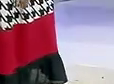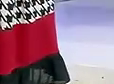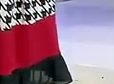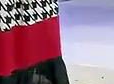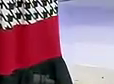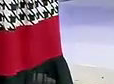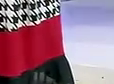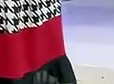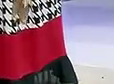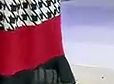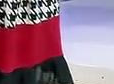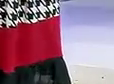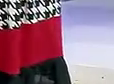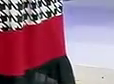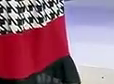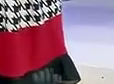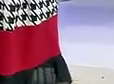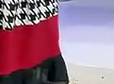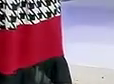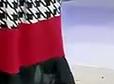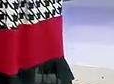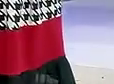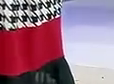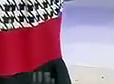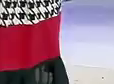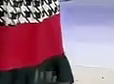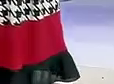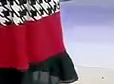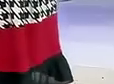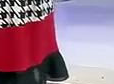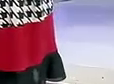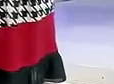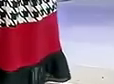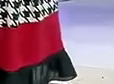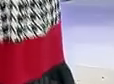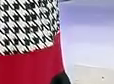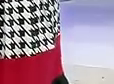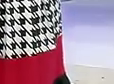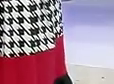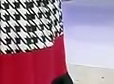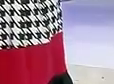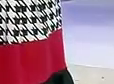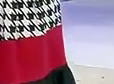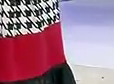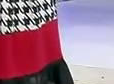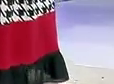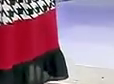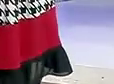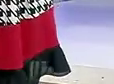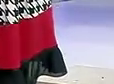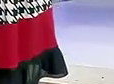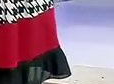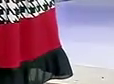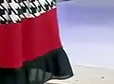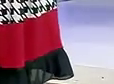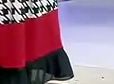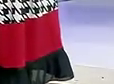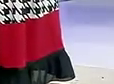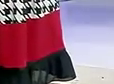que tengan un excelente fin de semana y un excelente viernes. ¡Por fin llegó el